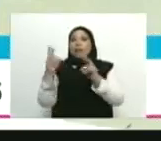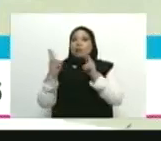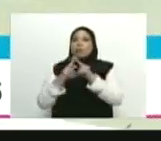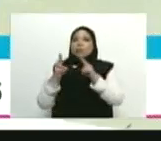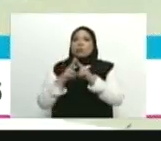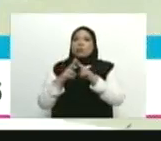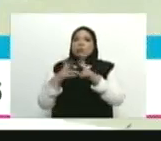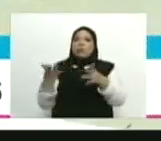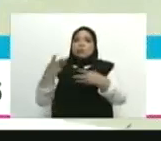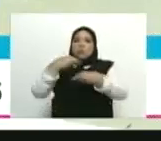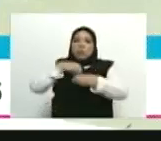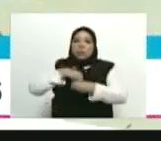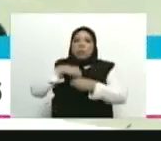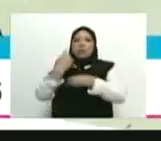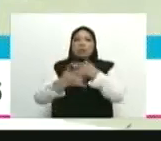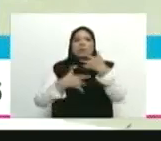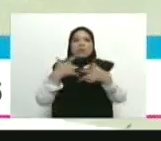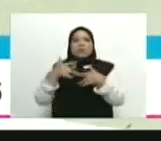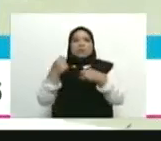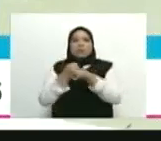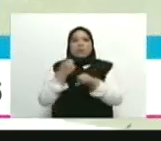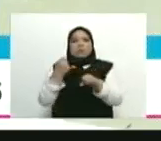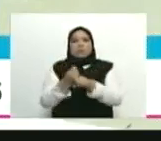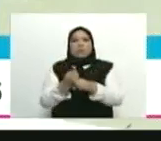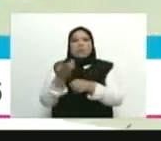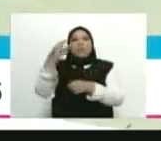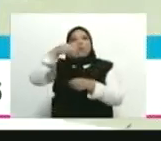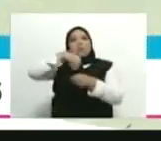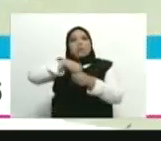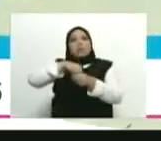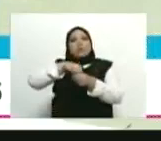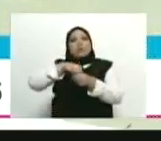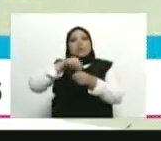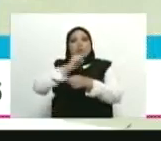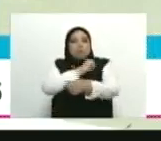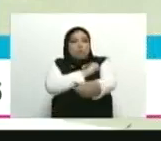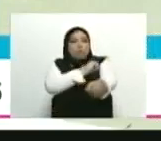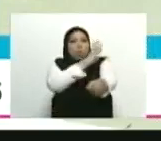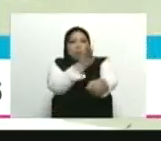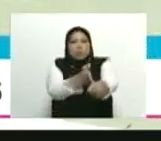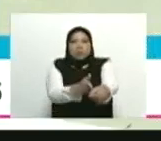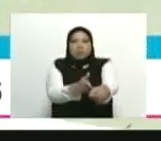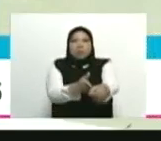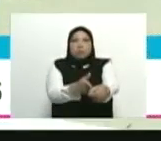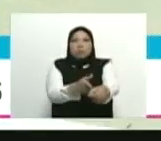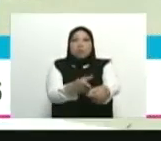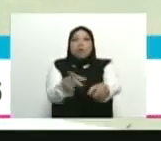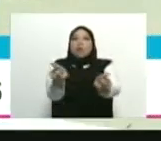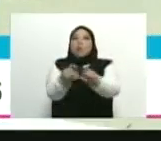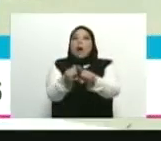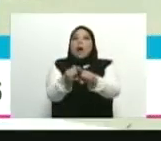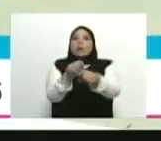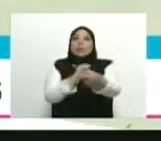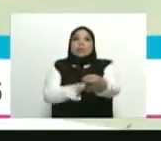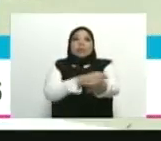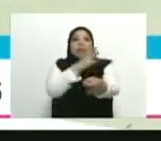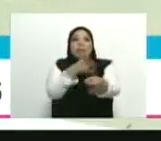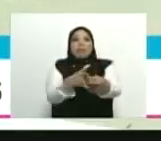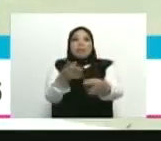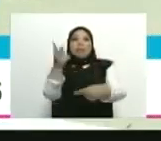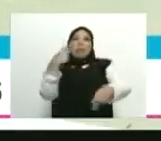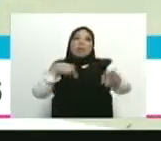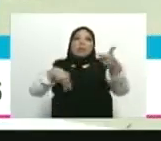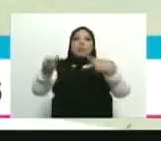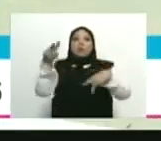la interioridad del estadio. El estadio por dentro es como un centro comercial, es como un Sambil. Tú caminas